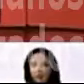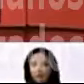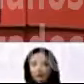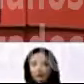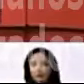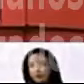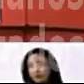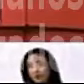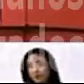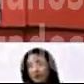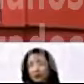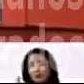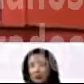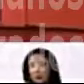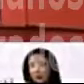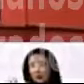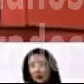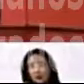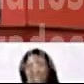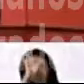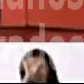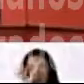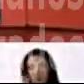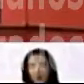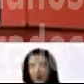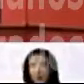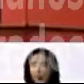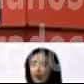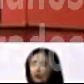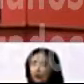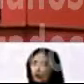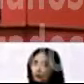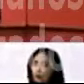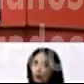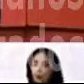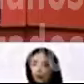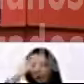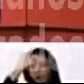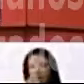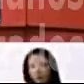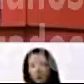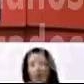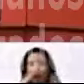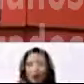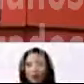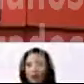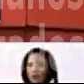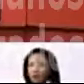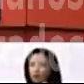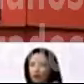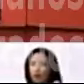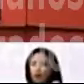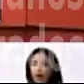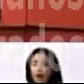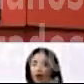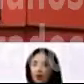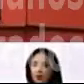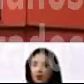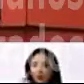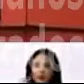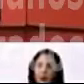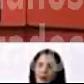¿no? Por algo será. Entonces nosotros debemos ser en el mundo. Todo lo que ha pasado, Venezuela es como una